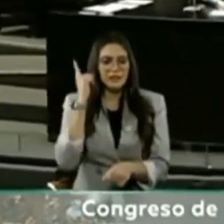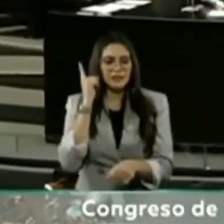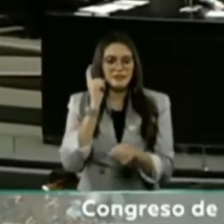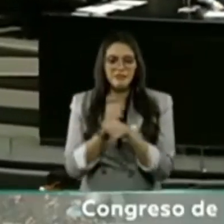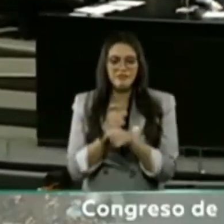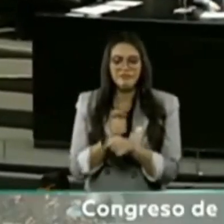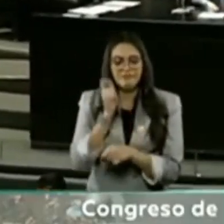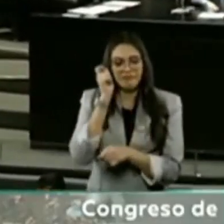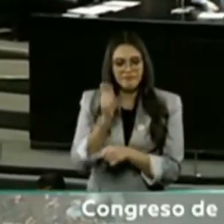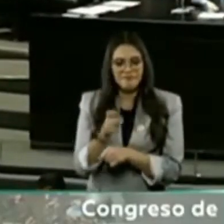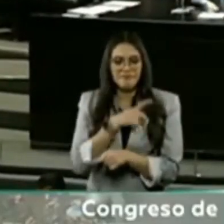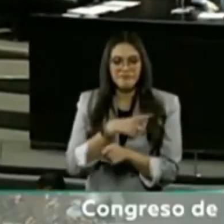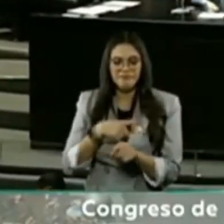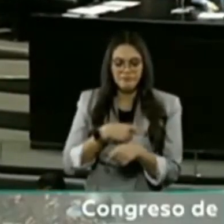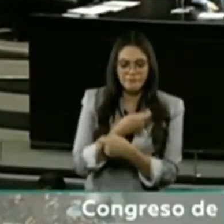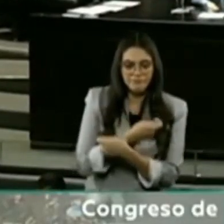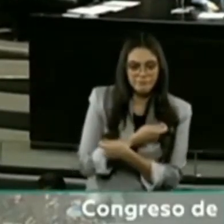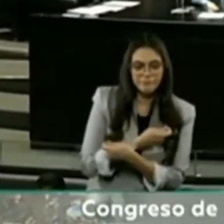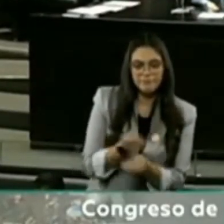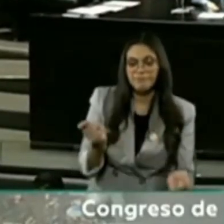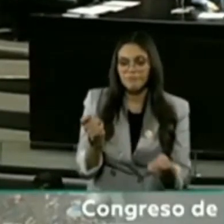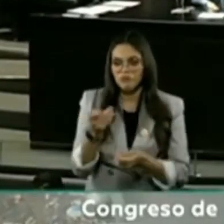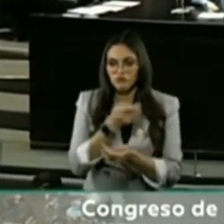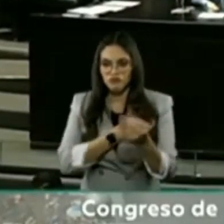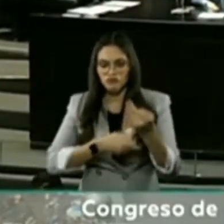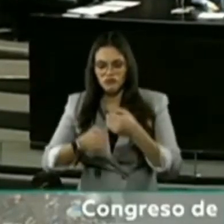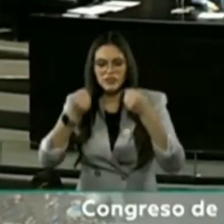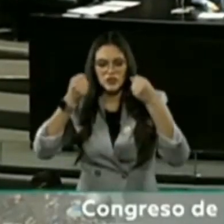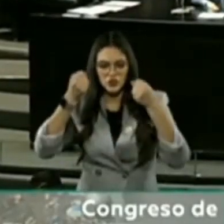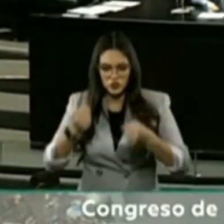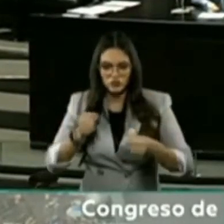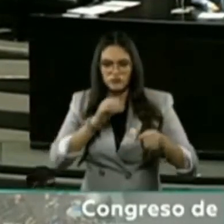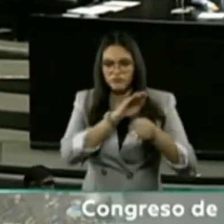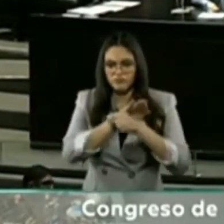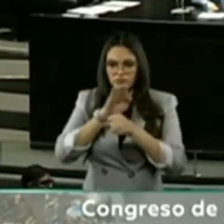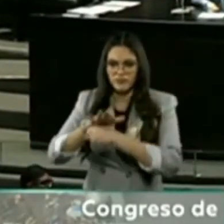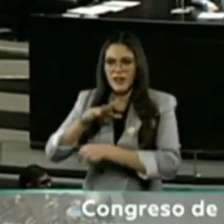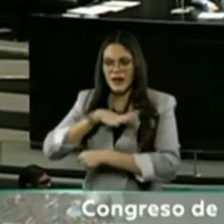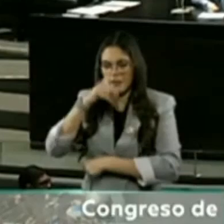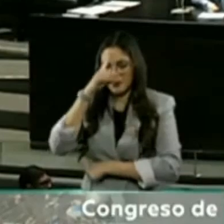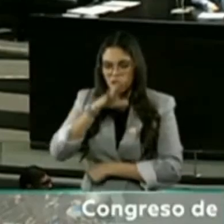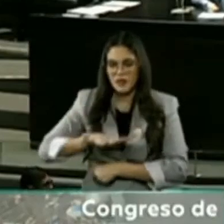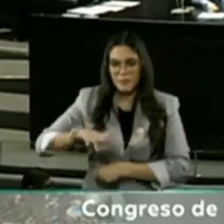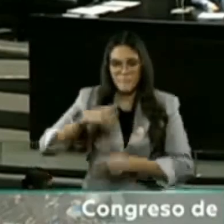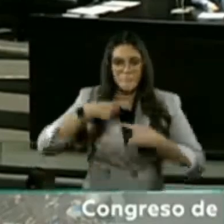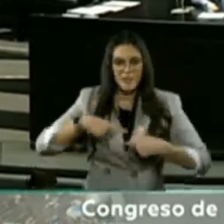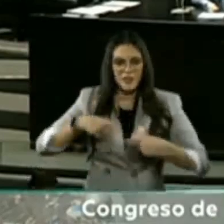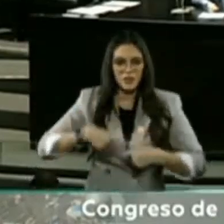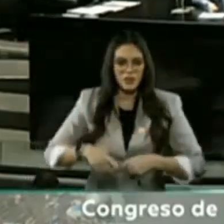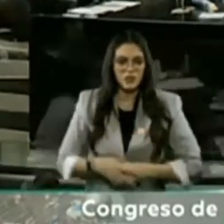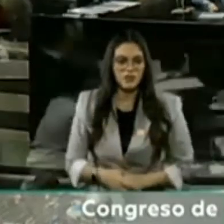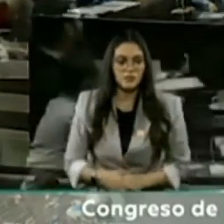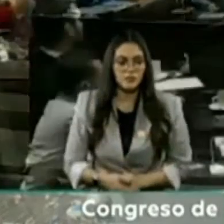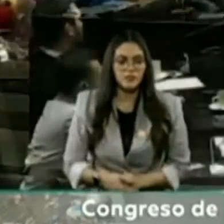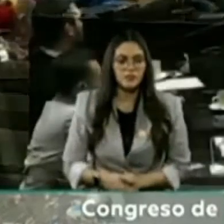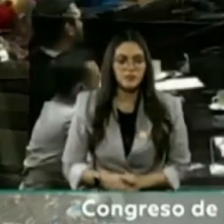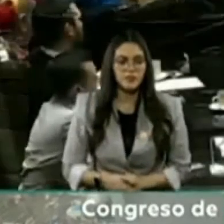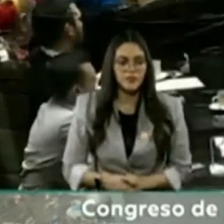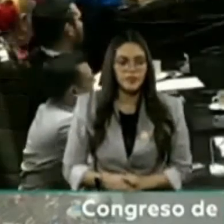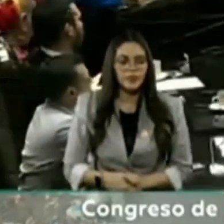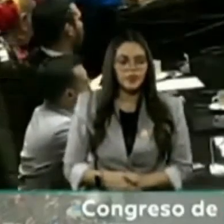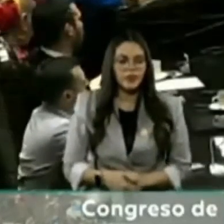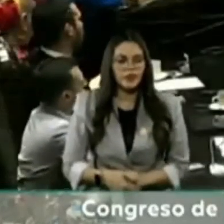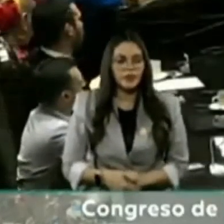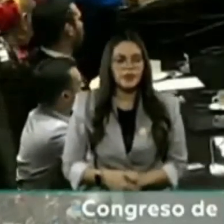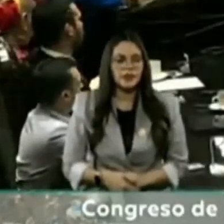primaria de brindar seguridad a toda la población. En 6